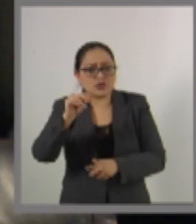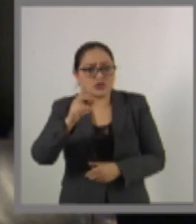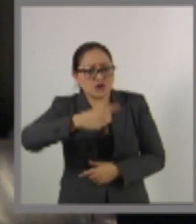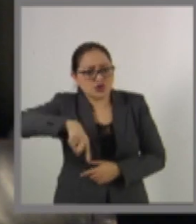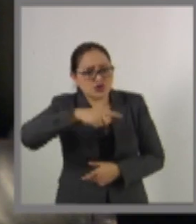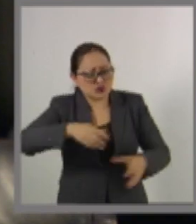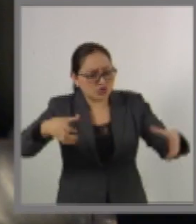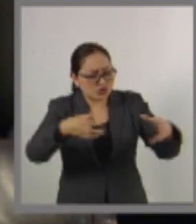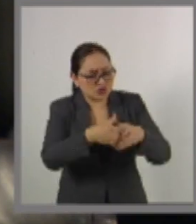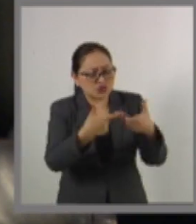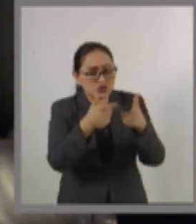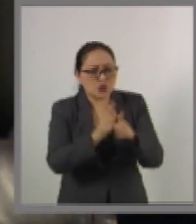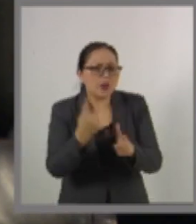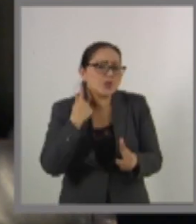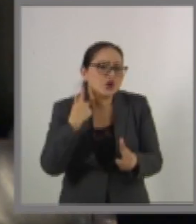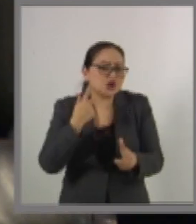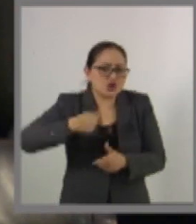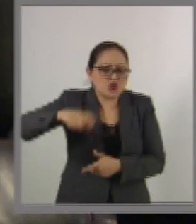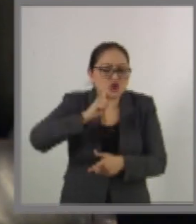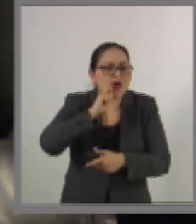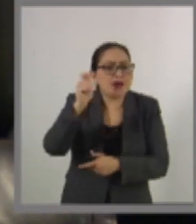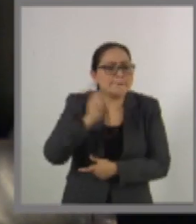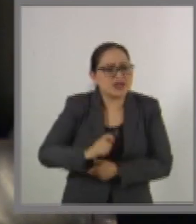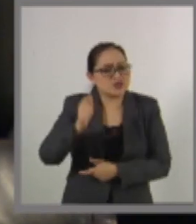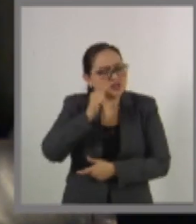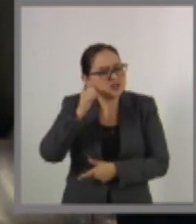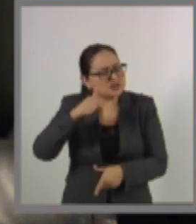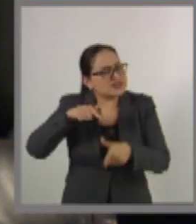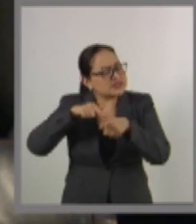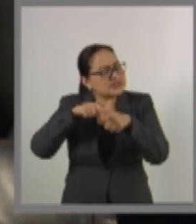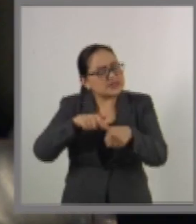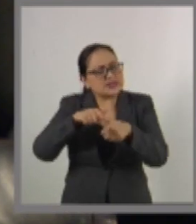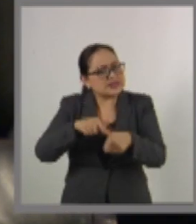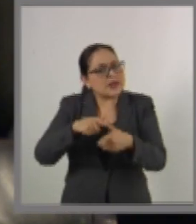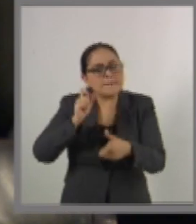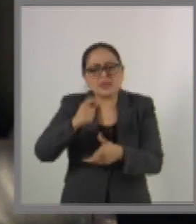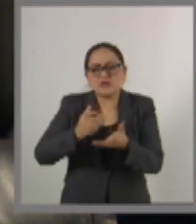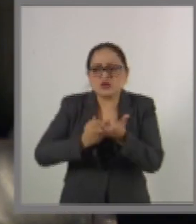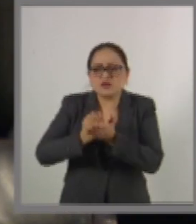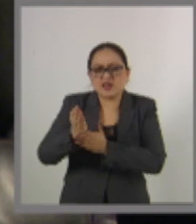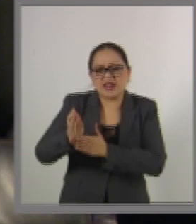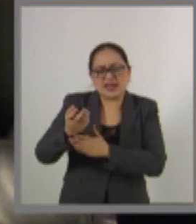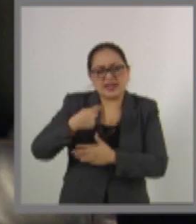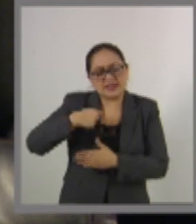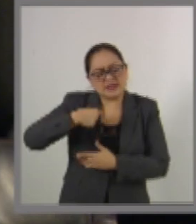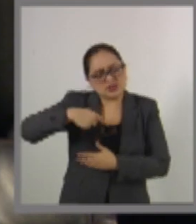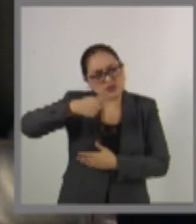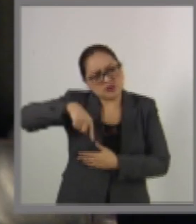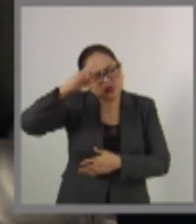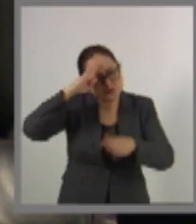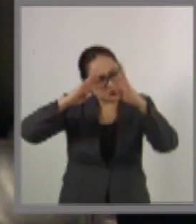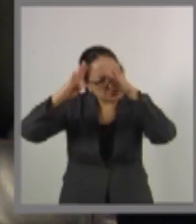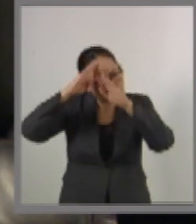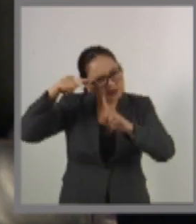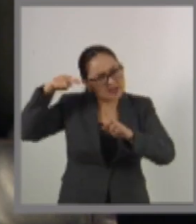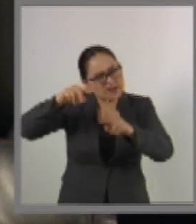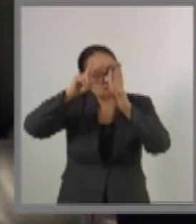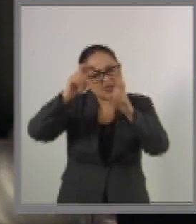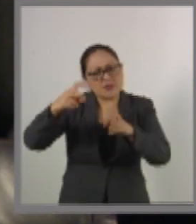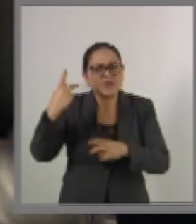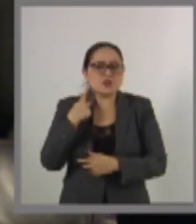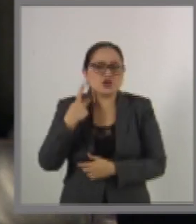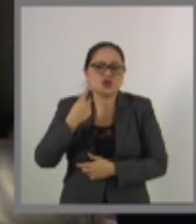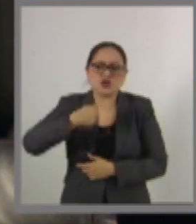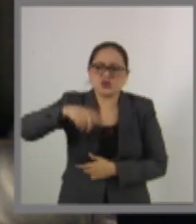tus amigos, mantuvimos la congruencia y la consistencia que nos marcaba la conciencia y el momento político, pero siempre